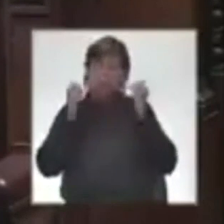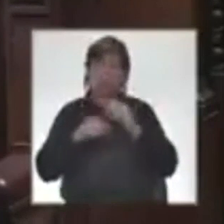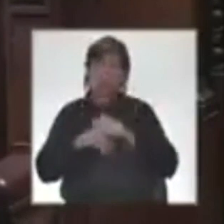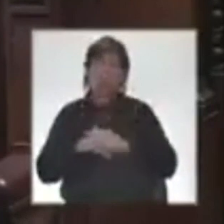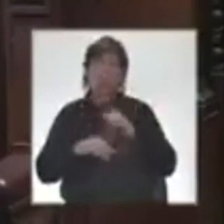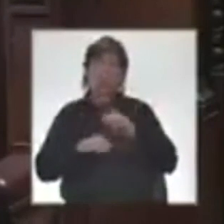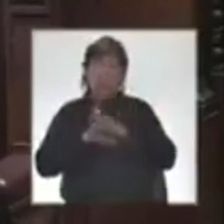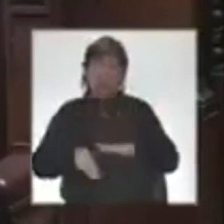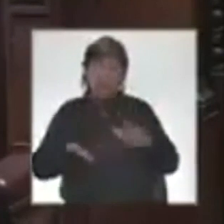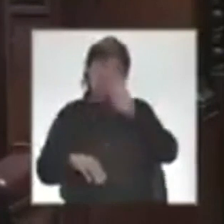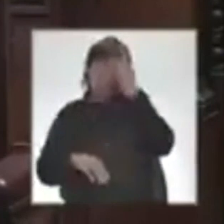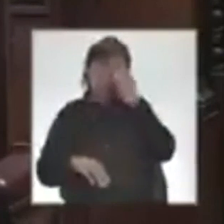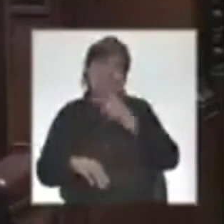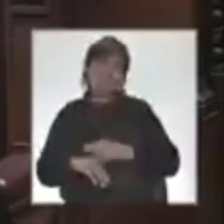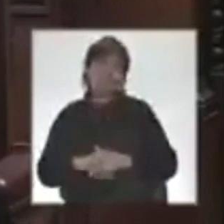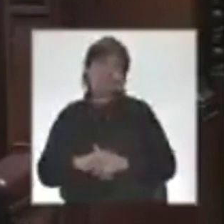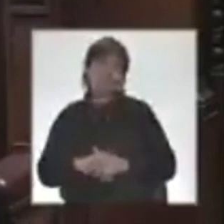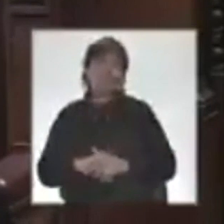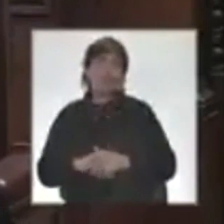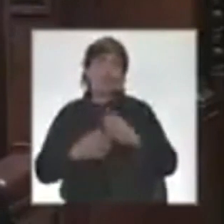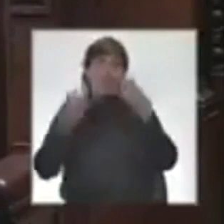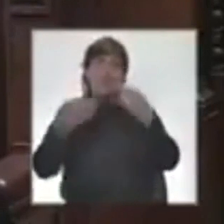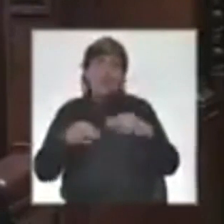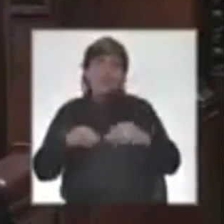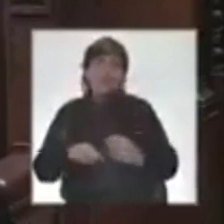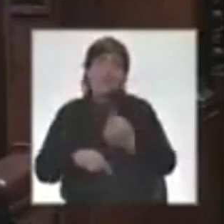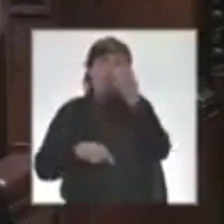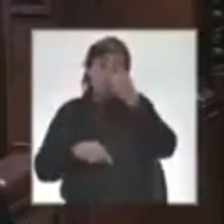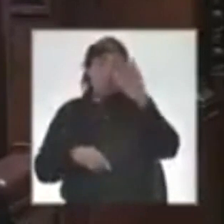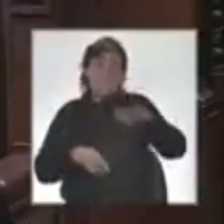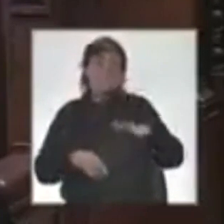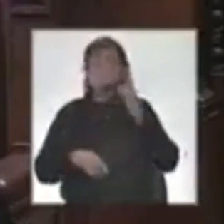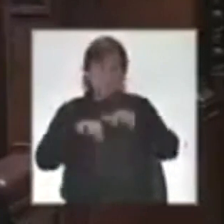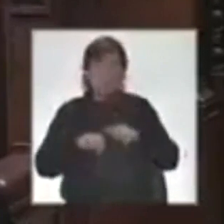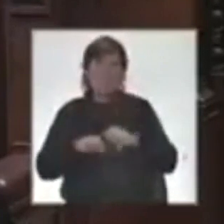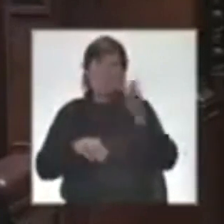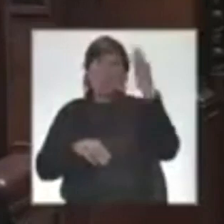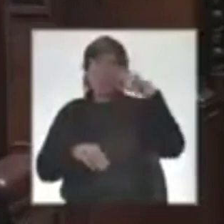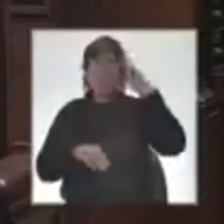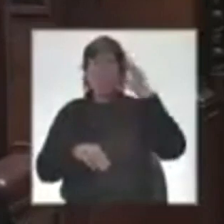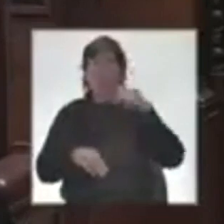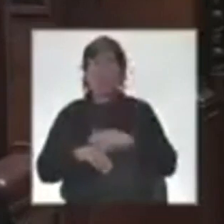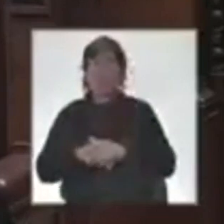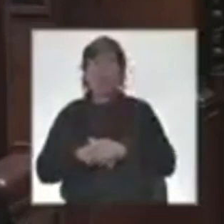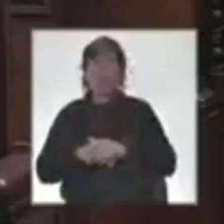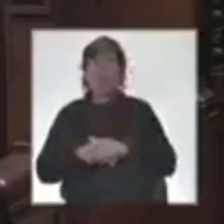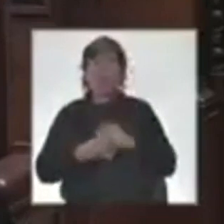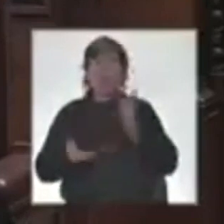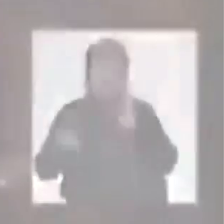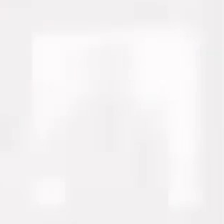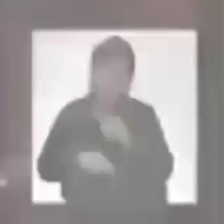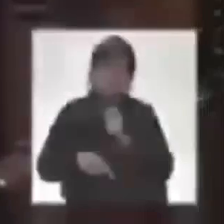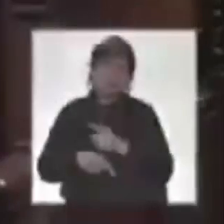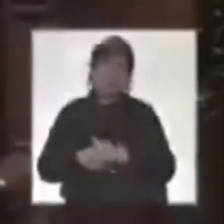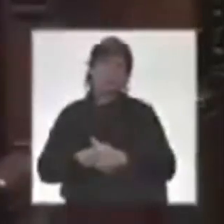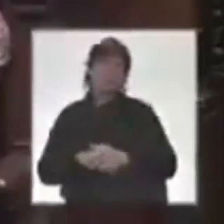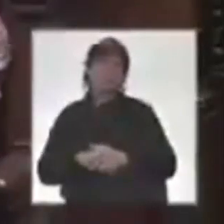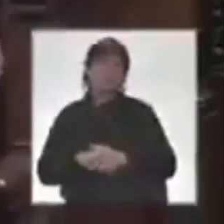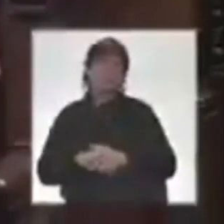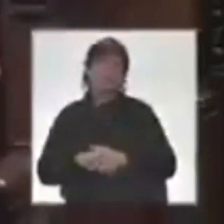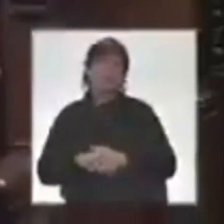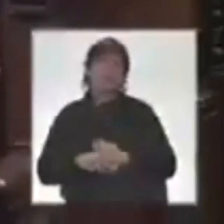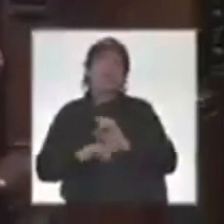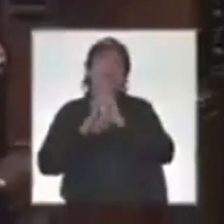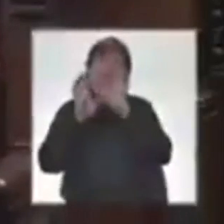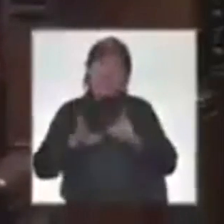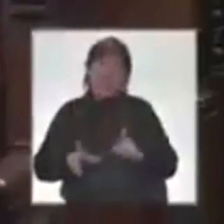los niños uruguayos, y en particular de una niña uruguaya que hoy está en Cuba, recibiendo un tratamiento solidario. Claro que el